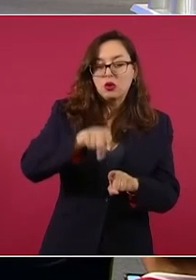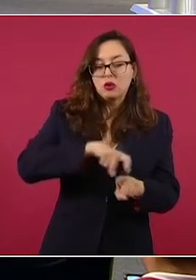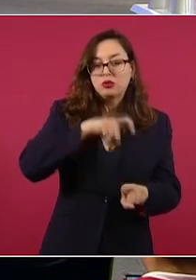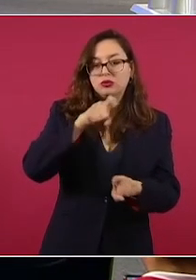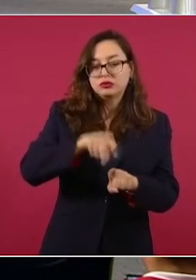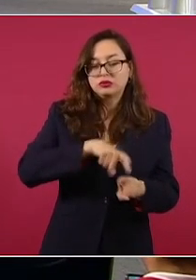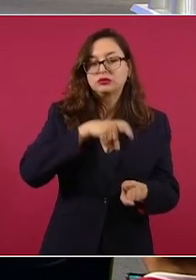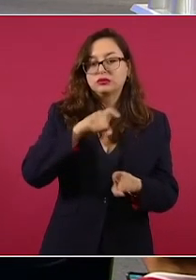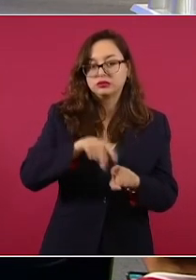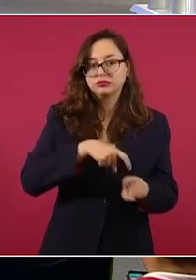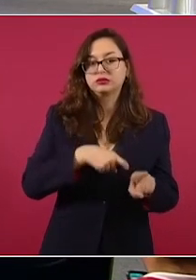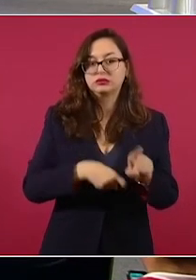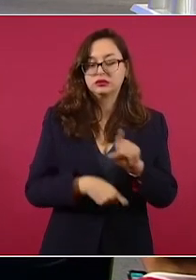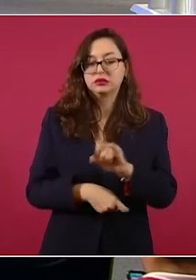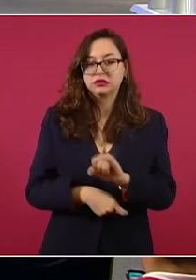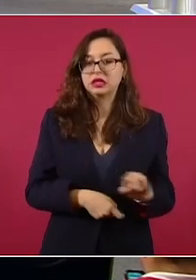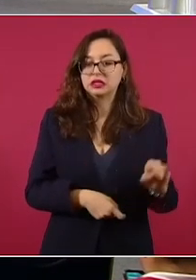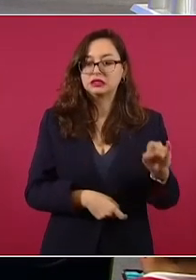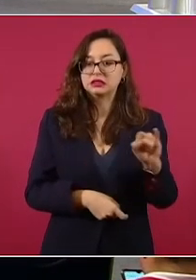progresista, de izquierda,